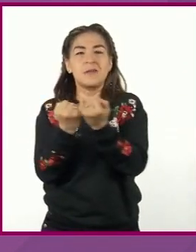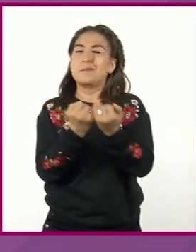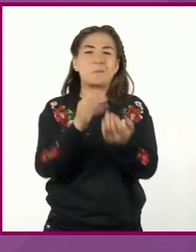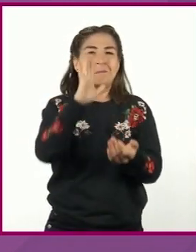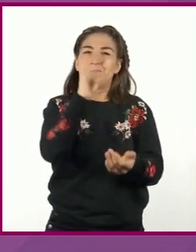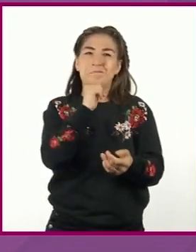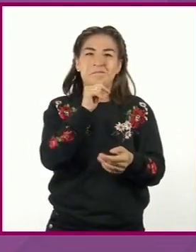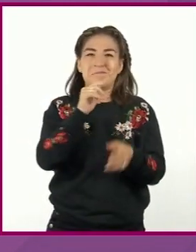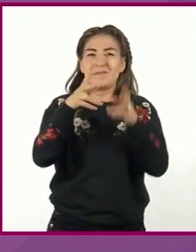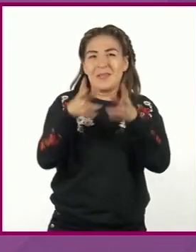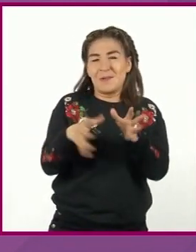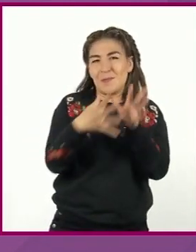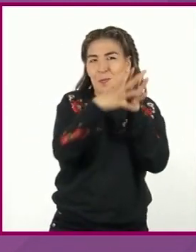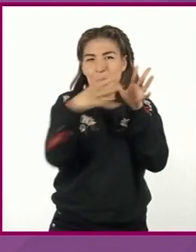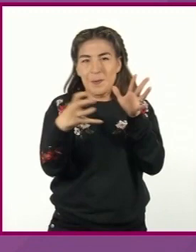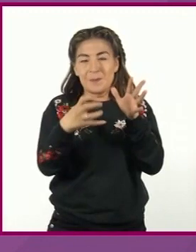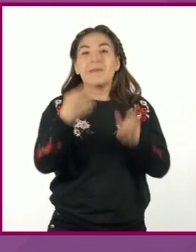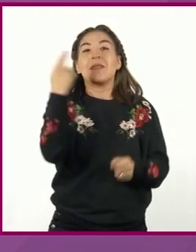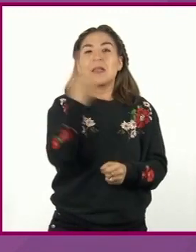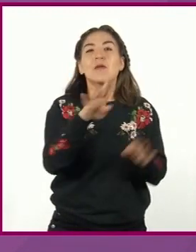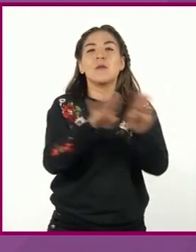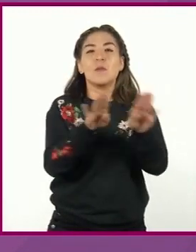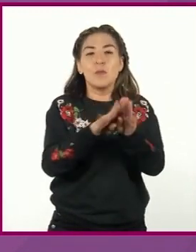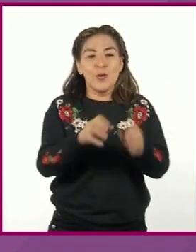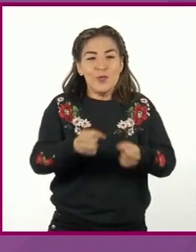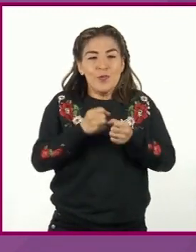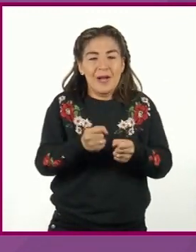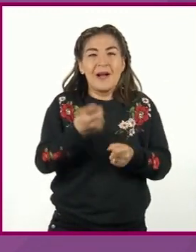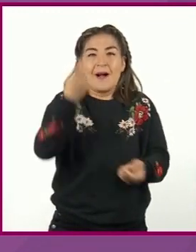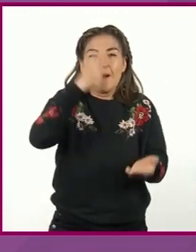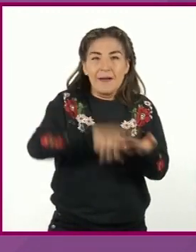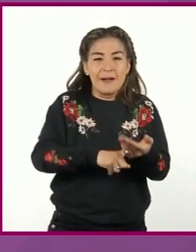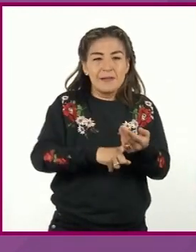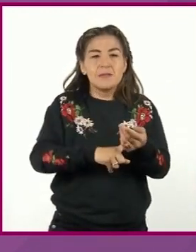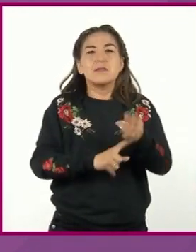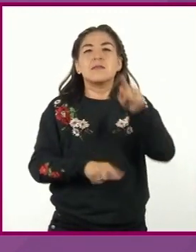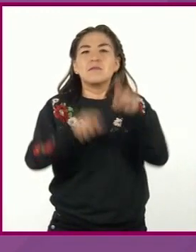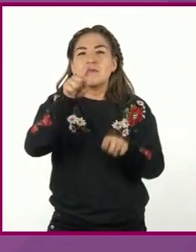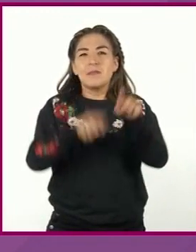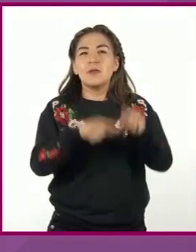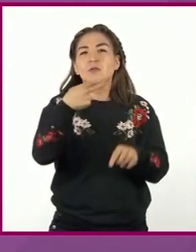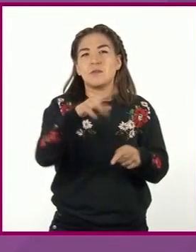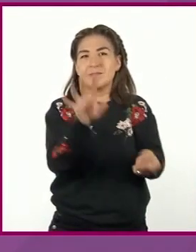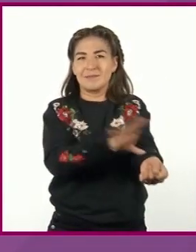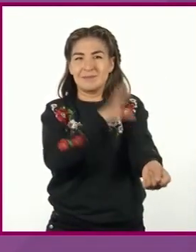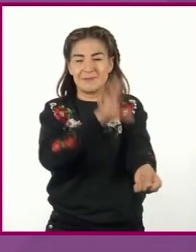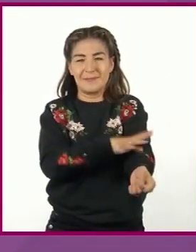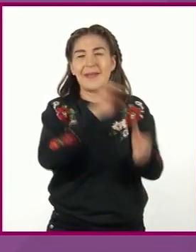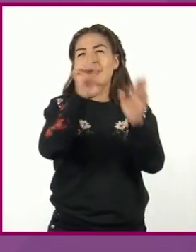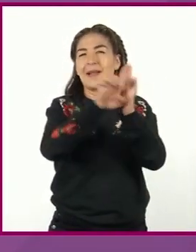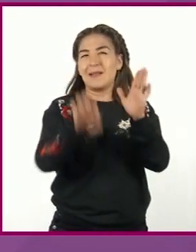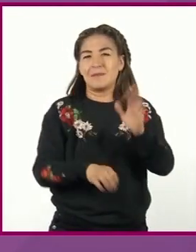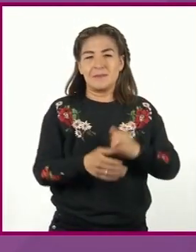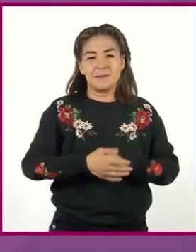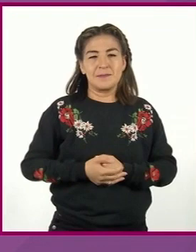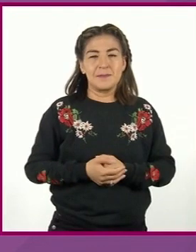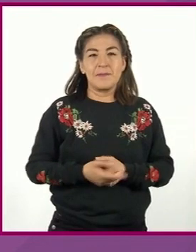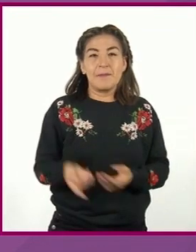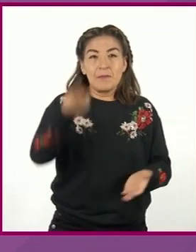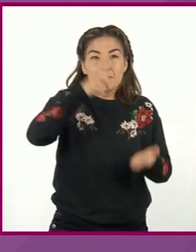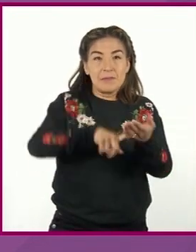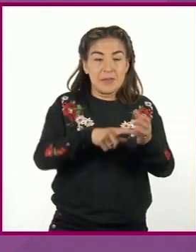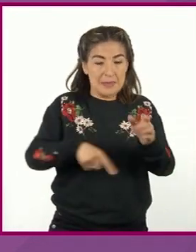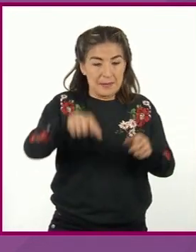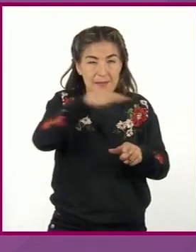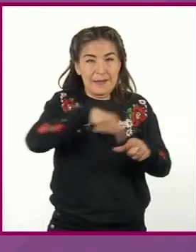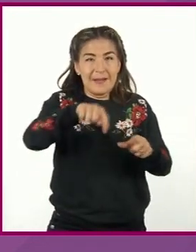rechazan. Asimismo, que las fuerzas de atracción y repulsión actúan en el campo eléctrico, es decir, en el espacio que rodea